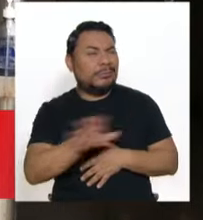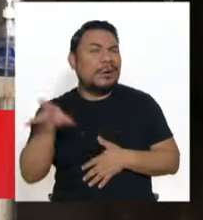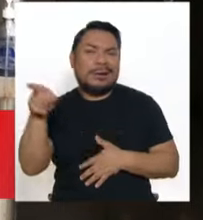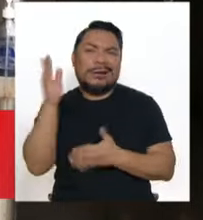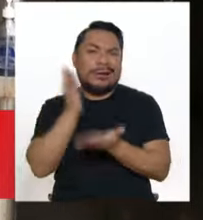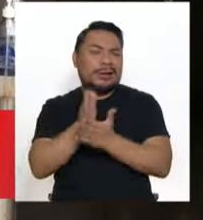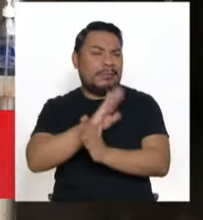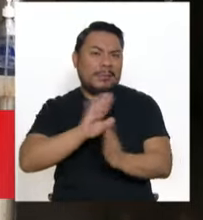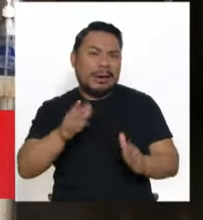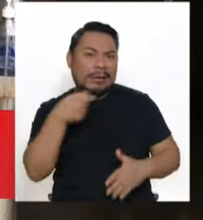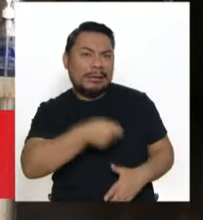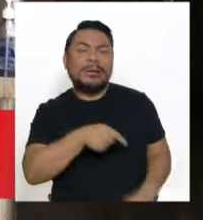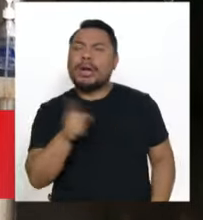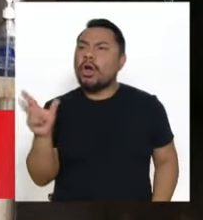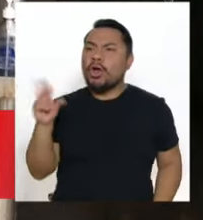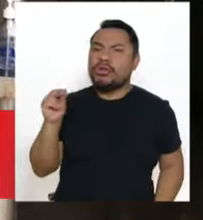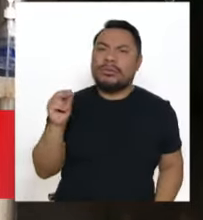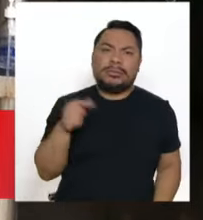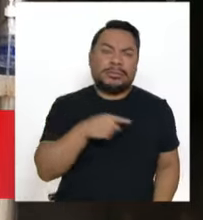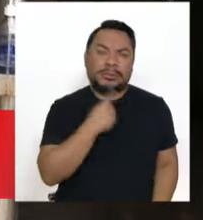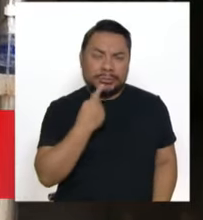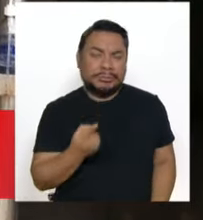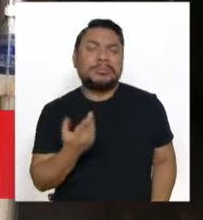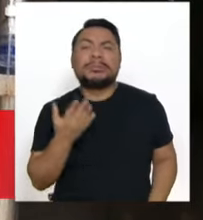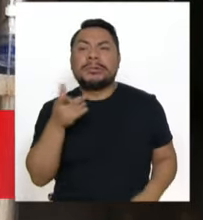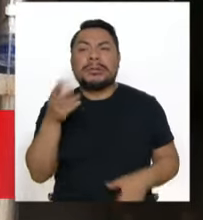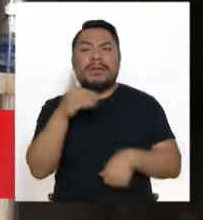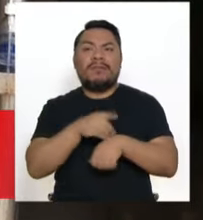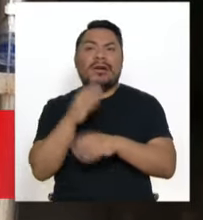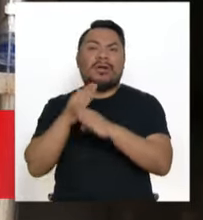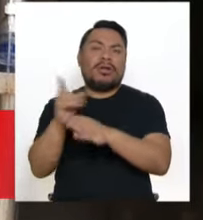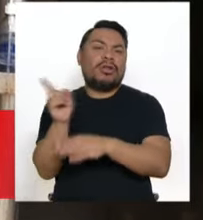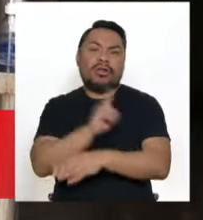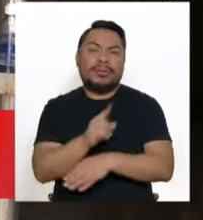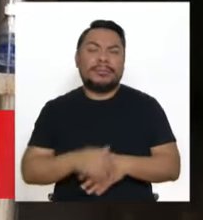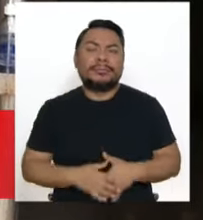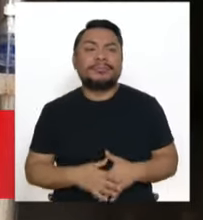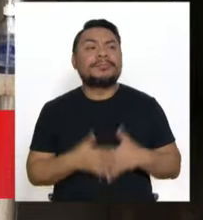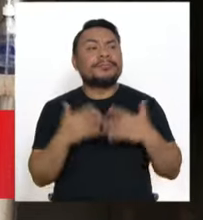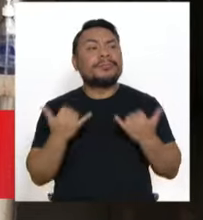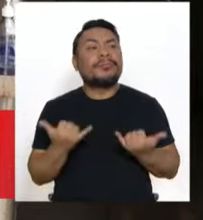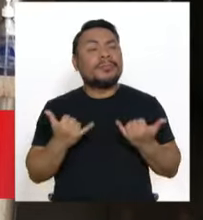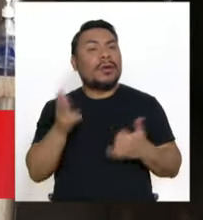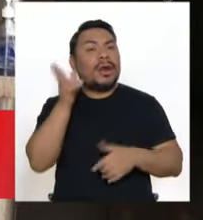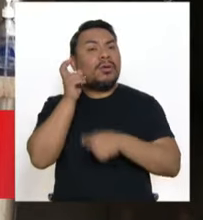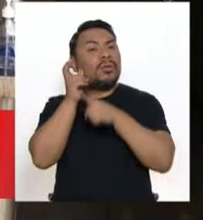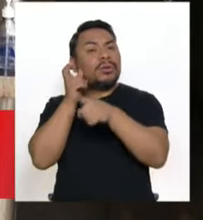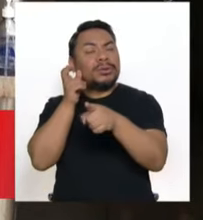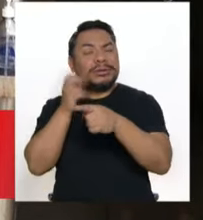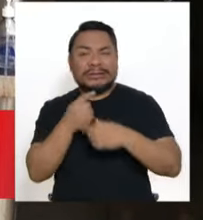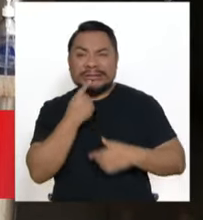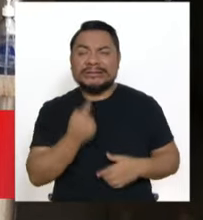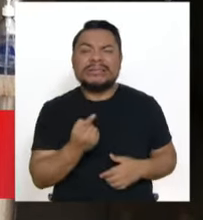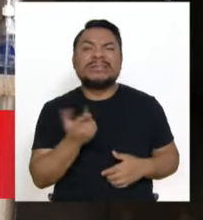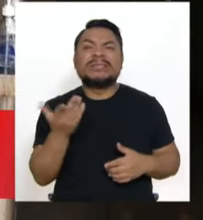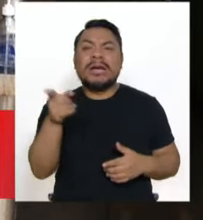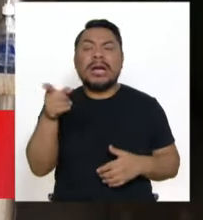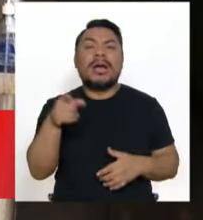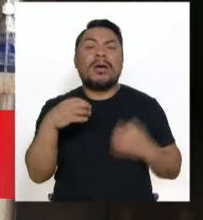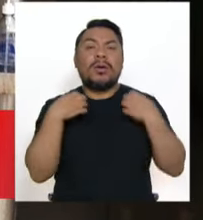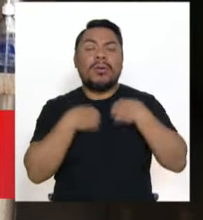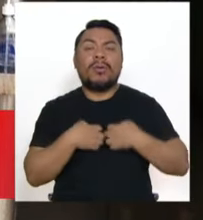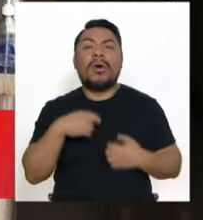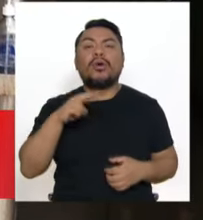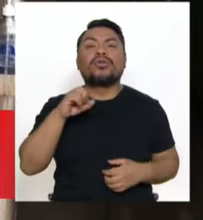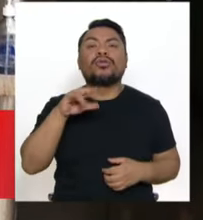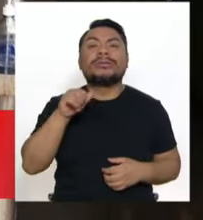esta investigación en contra del cirujano plástico Víctor Fong. Y vamos a escuchar precisamente a continuación lo que dijo la doctora